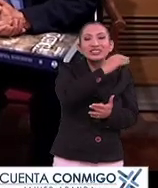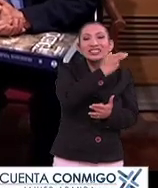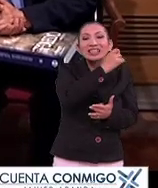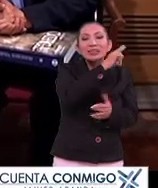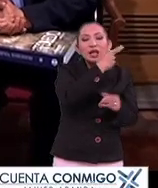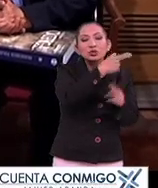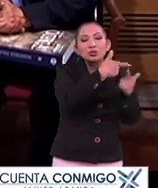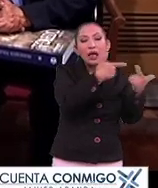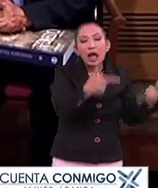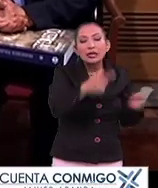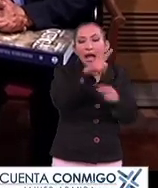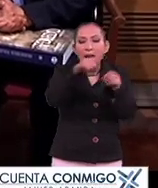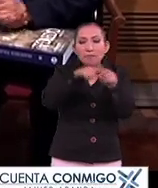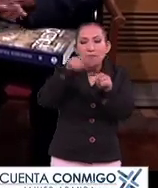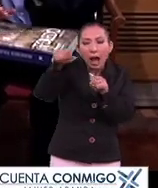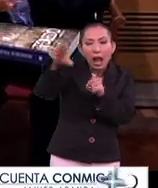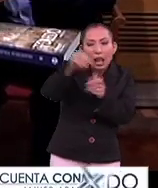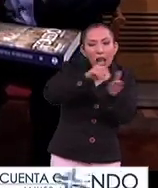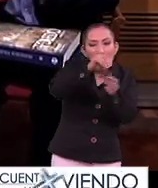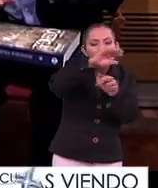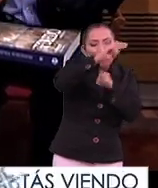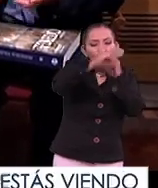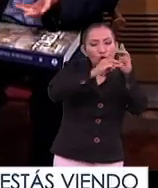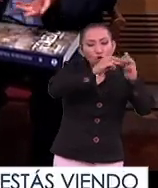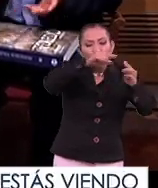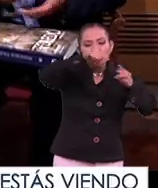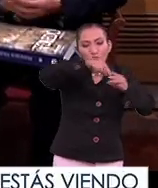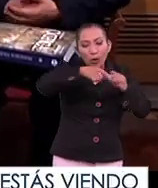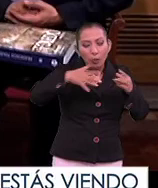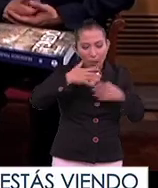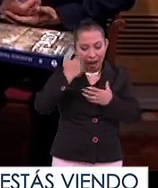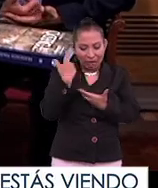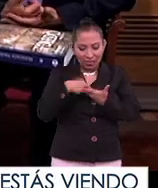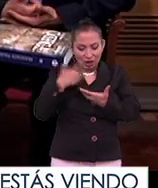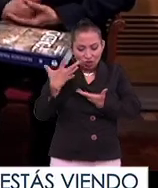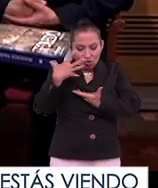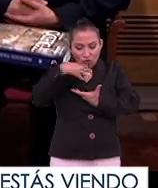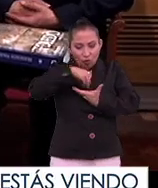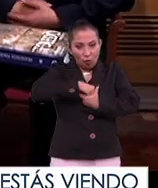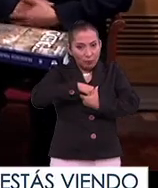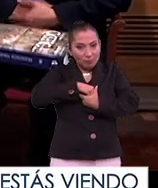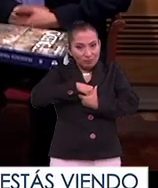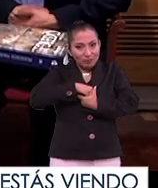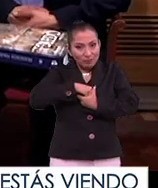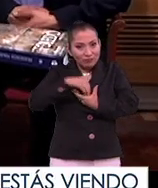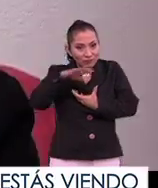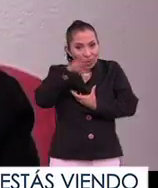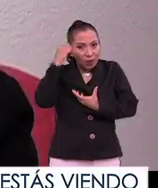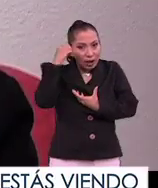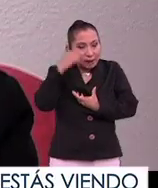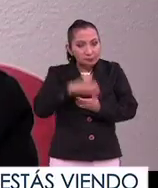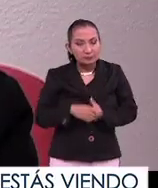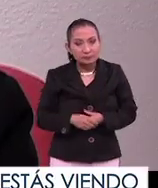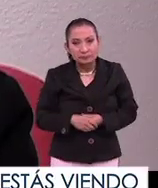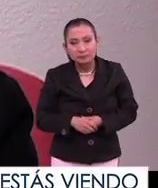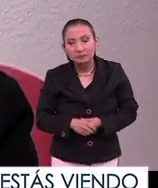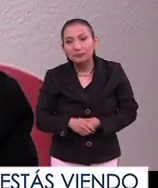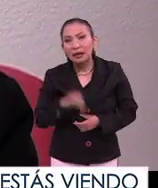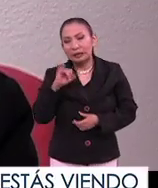las leyendas, los animales, todo ese mundo que vibra, digamos, pues en esa zona de Oaxaca. Claro,